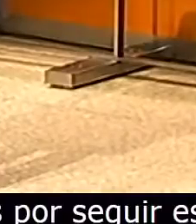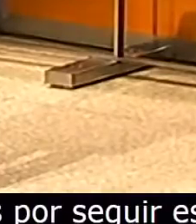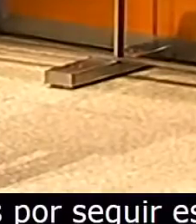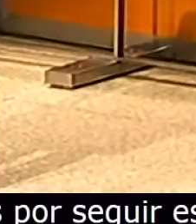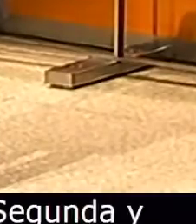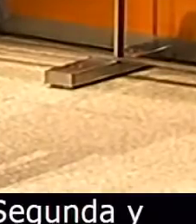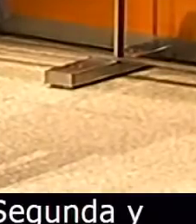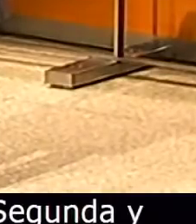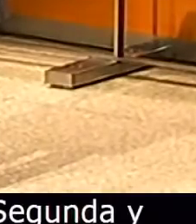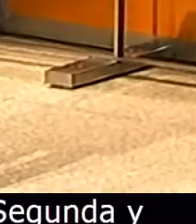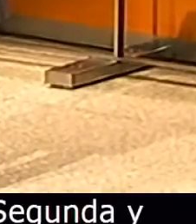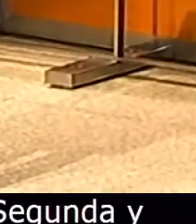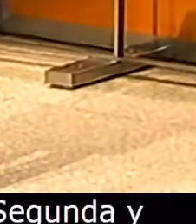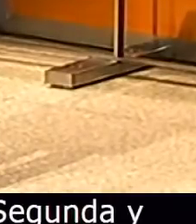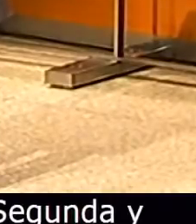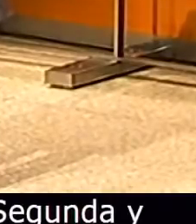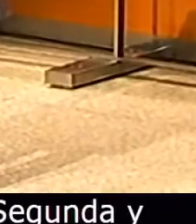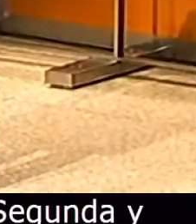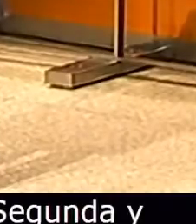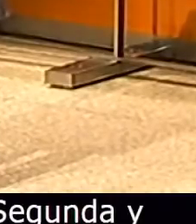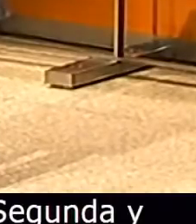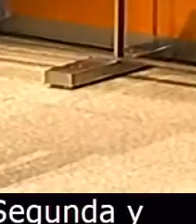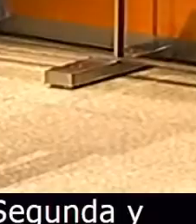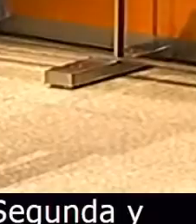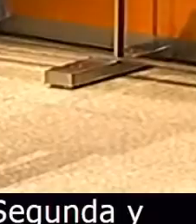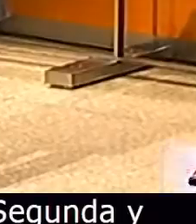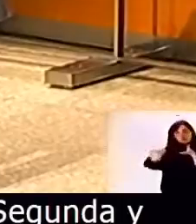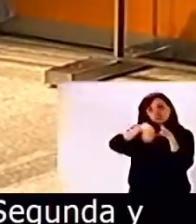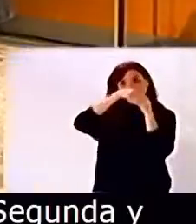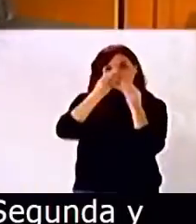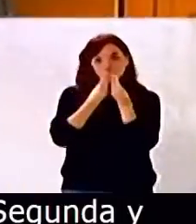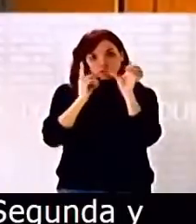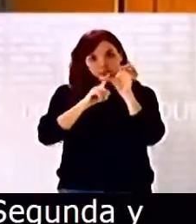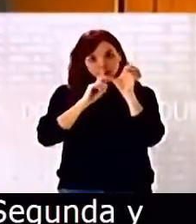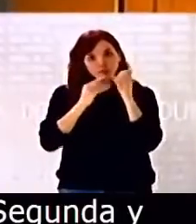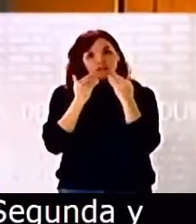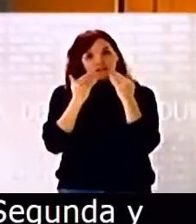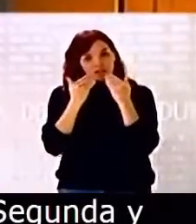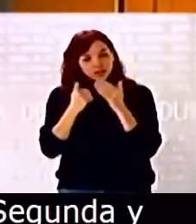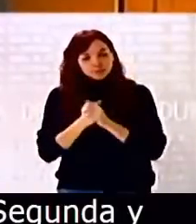de Sanidad y Servicios Sociales de la Junta de Extremadura.